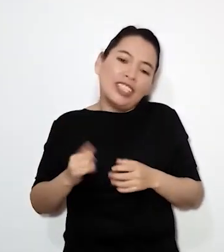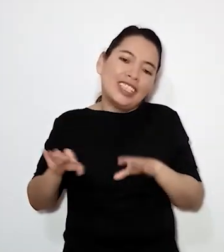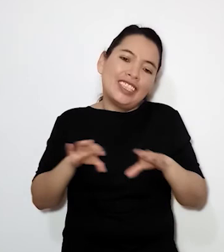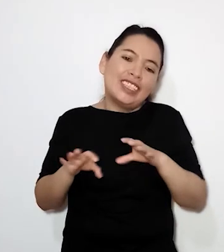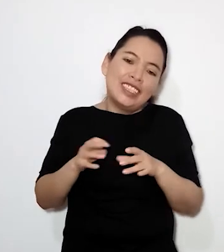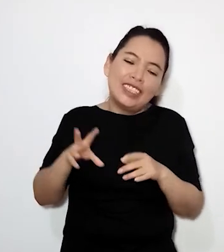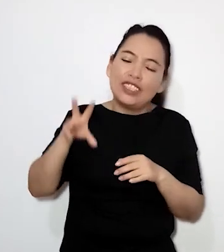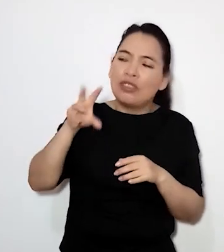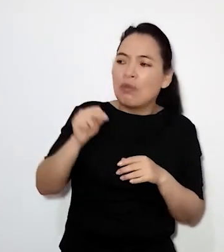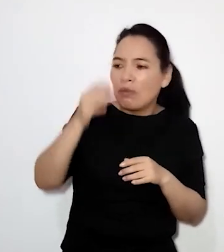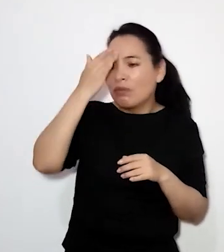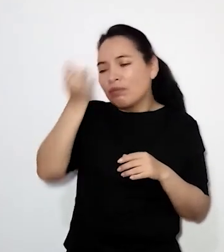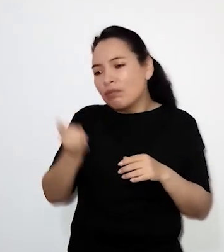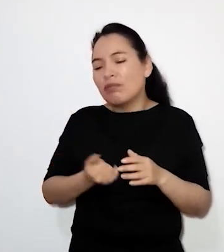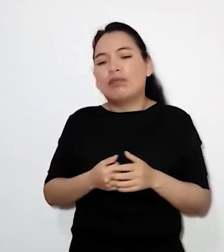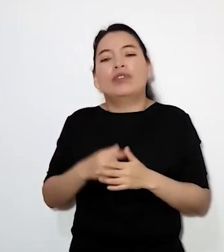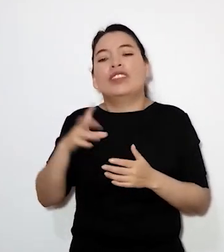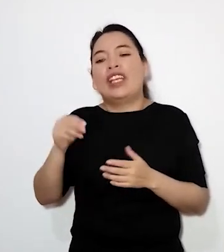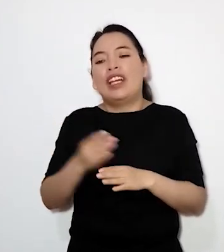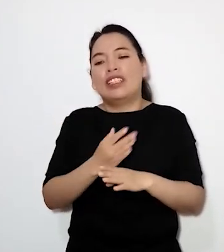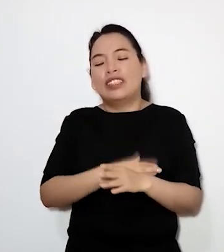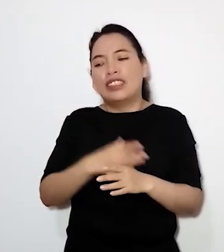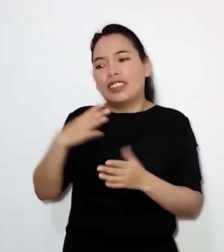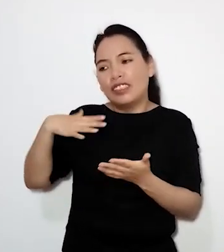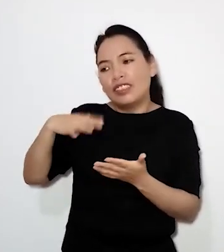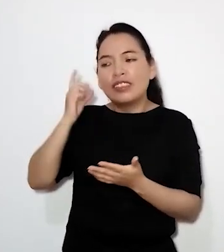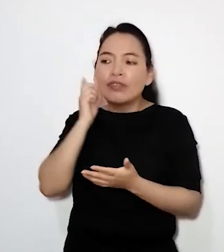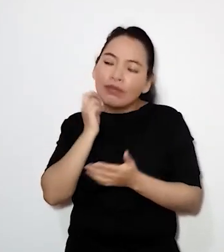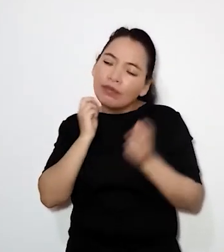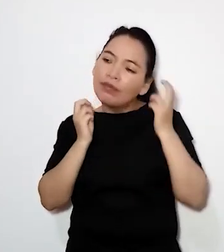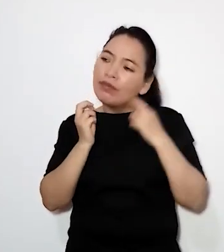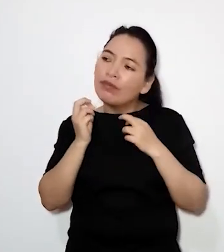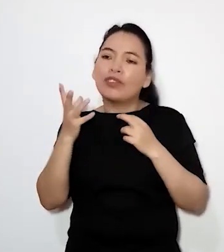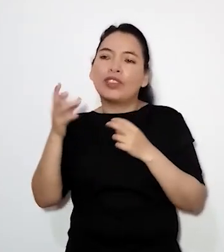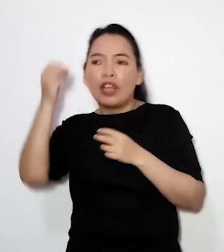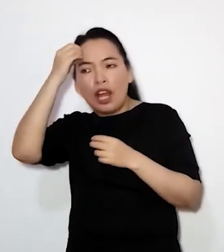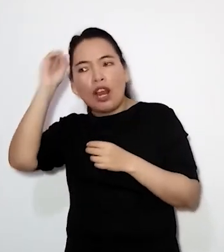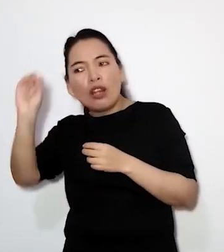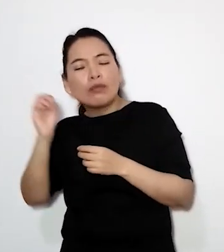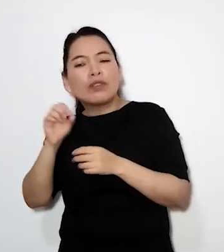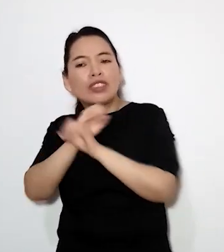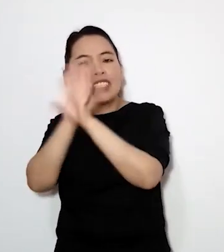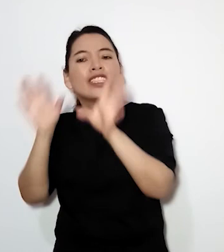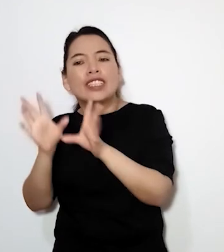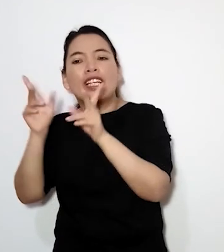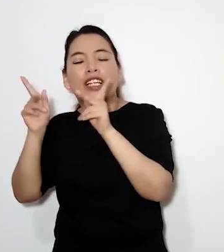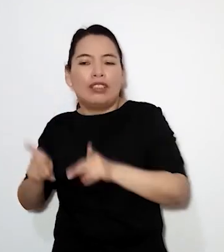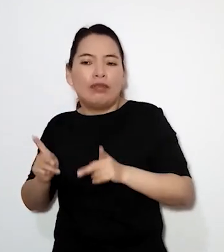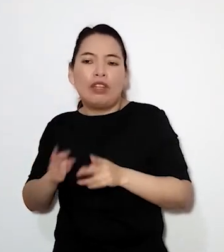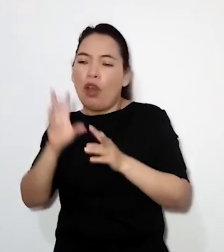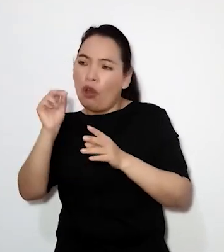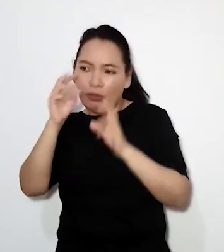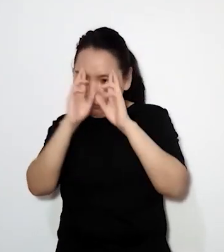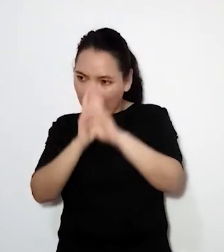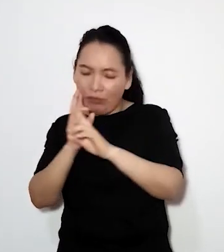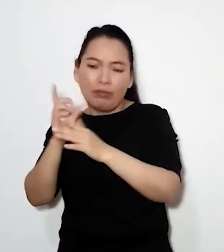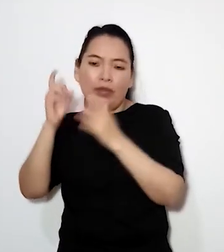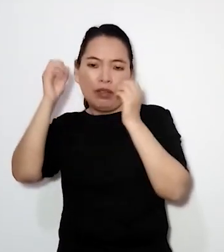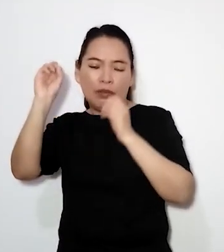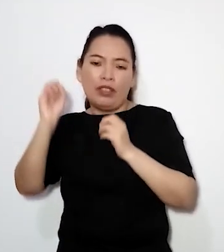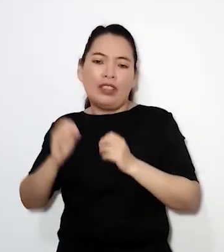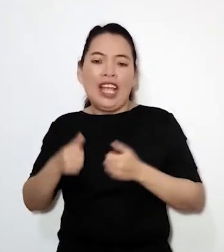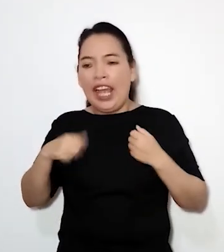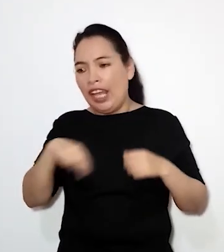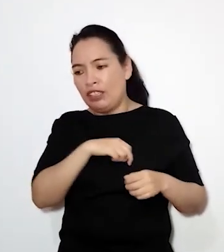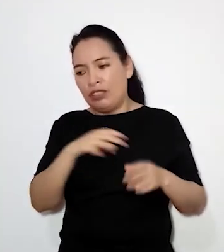escucharon efectivamente las opiniones de las personas con discapacidad, hacer campañas a ese efecto. Entonces es importante, un